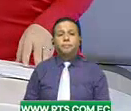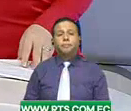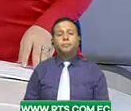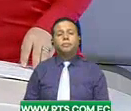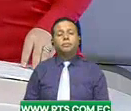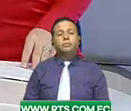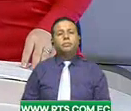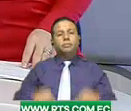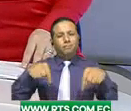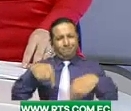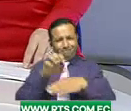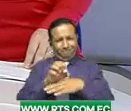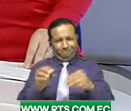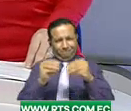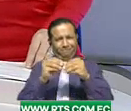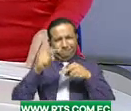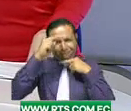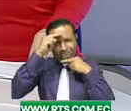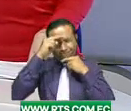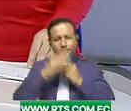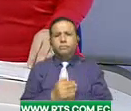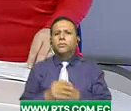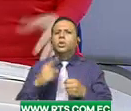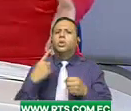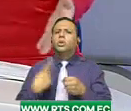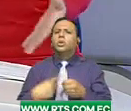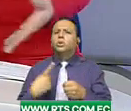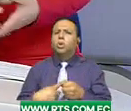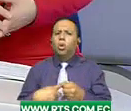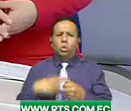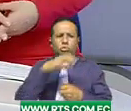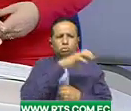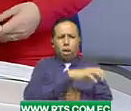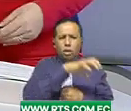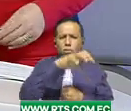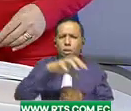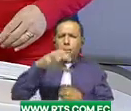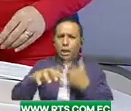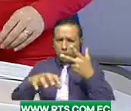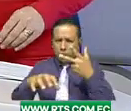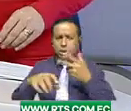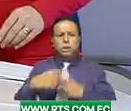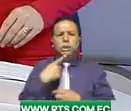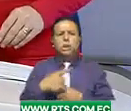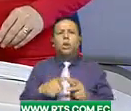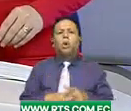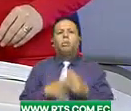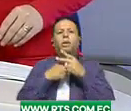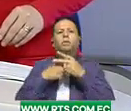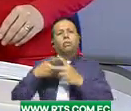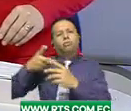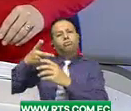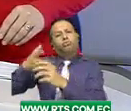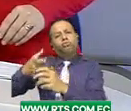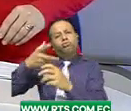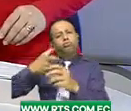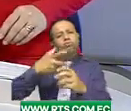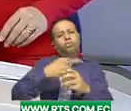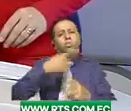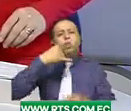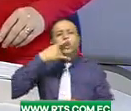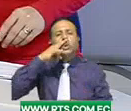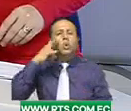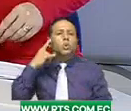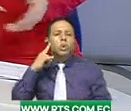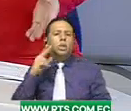De regreso a temas nacionales, les contamos que en Quito y tres ciudades más del país inició la vacunación contra el COVID a niños y niñas de 3 y